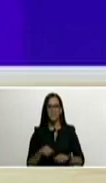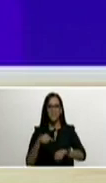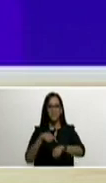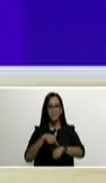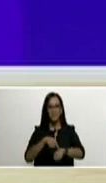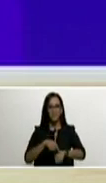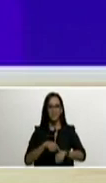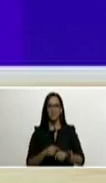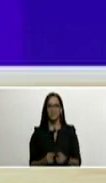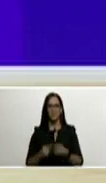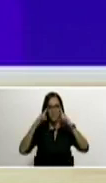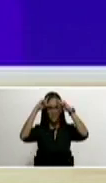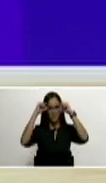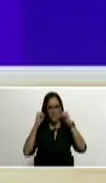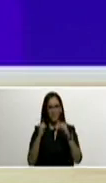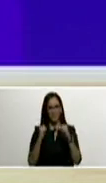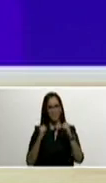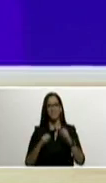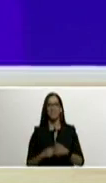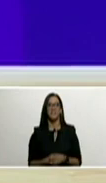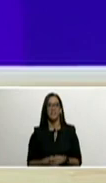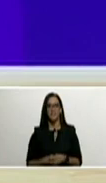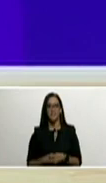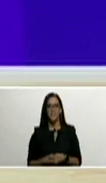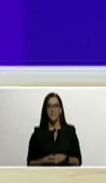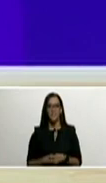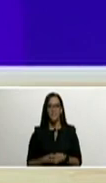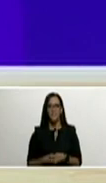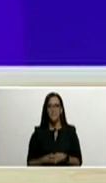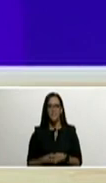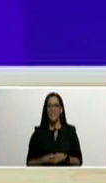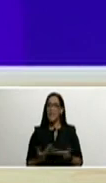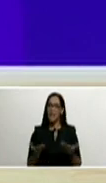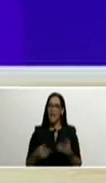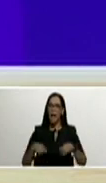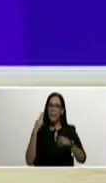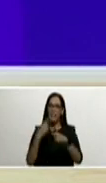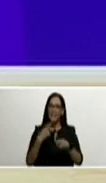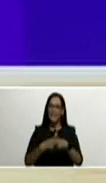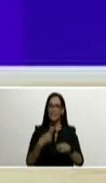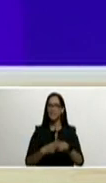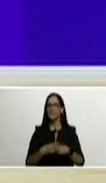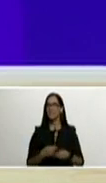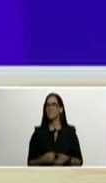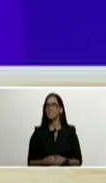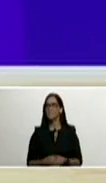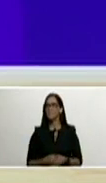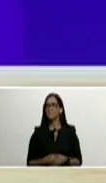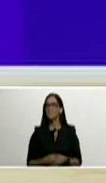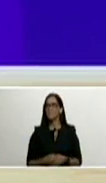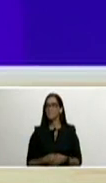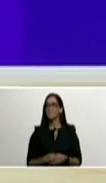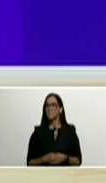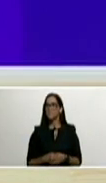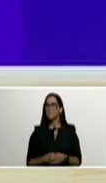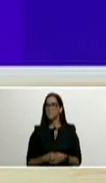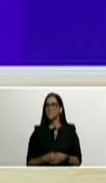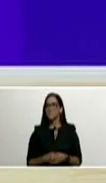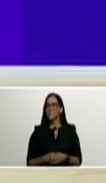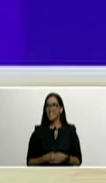y con profesionales atender los casos vulnerables, las amenazas. Y también tiene que haber